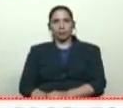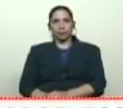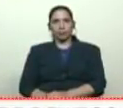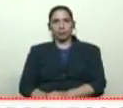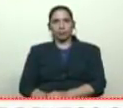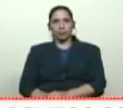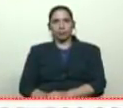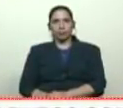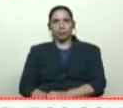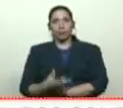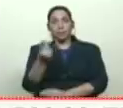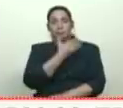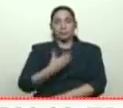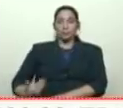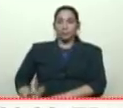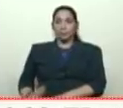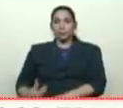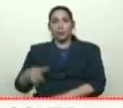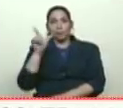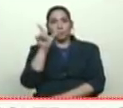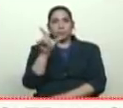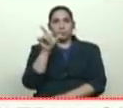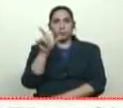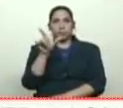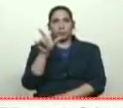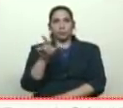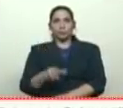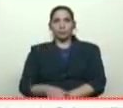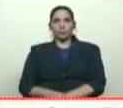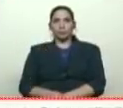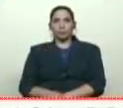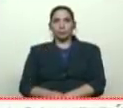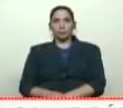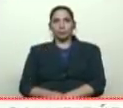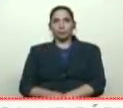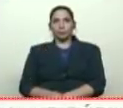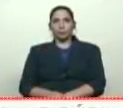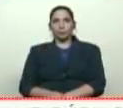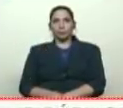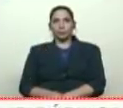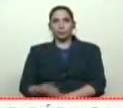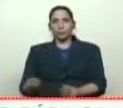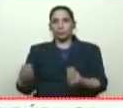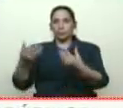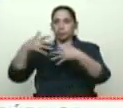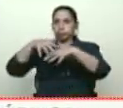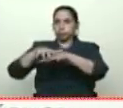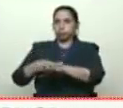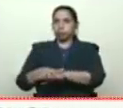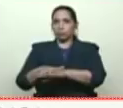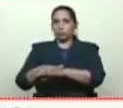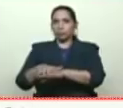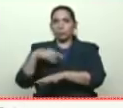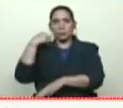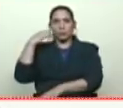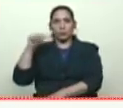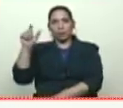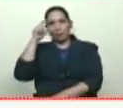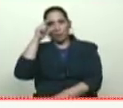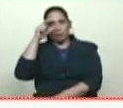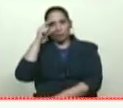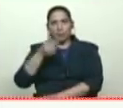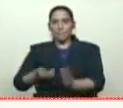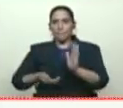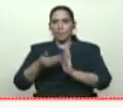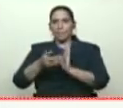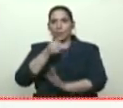Declaraciones del vicepresidente del Partido Socialista Unido de Venezuela para las alianzas, Aristóbulo Isturiz, en esta importante rueda de